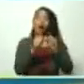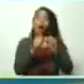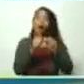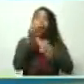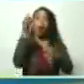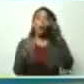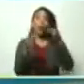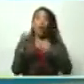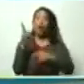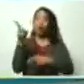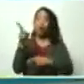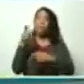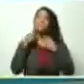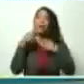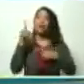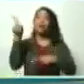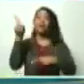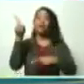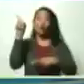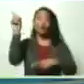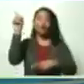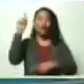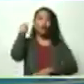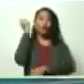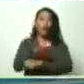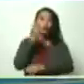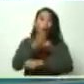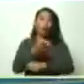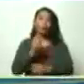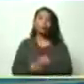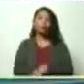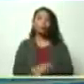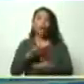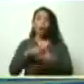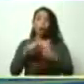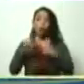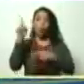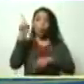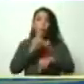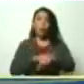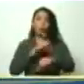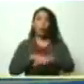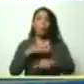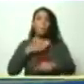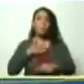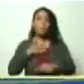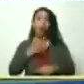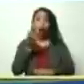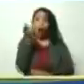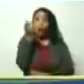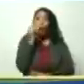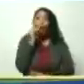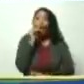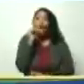Flores usted va a perder su caso en el tribunal entonces llegó un momento que Cilia no tenía ni un cliente